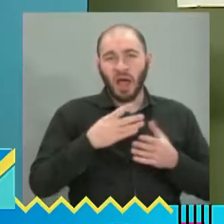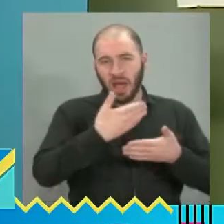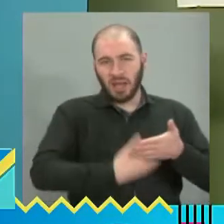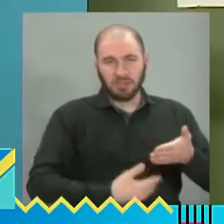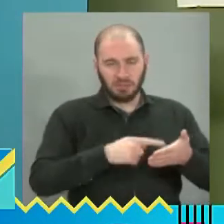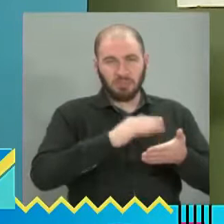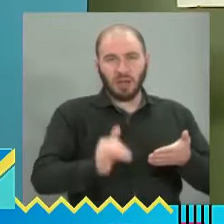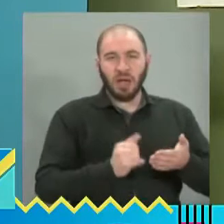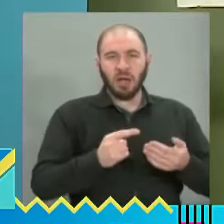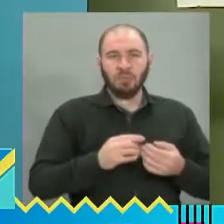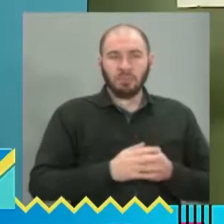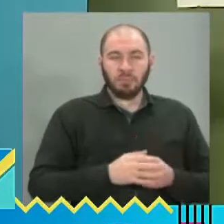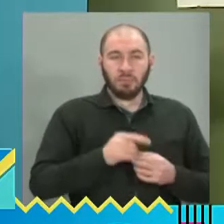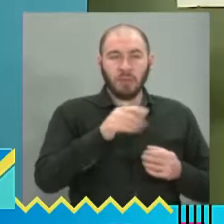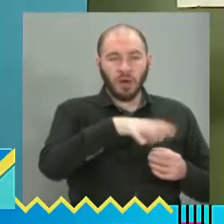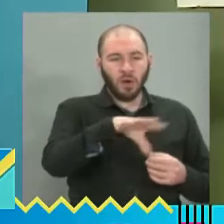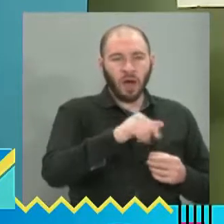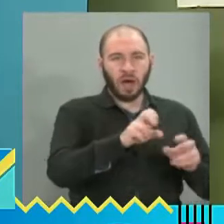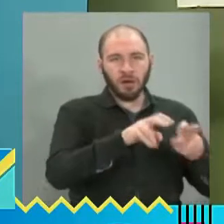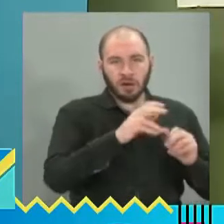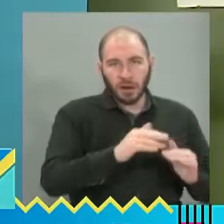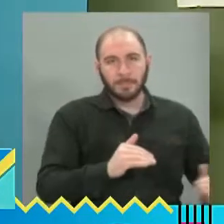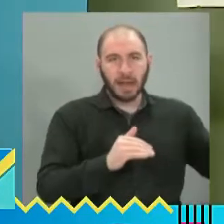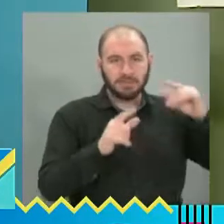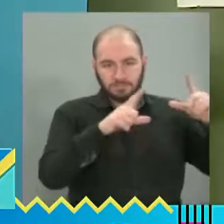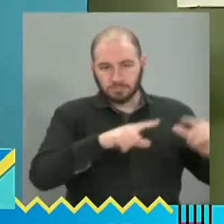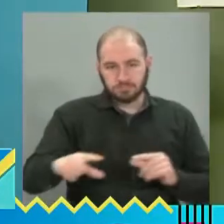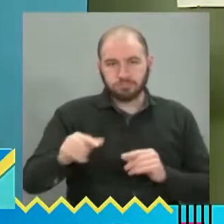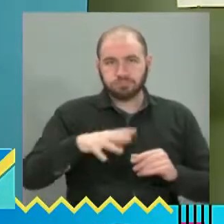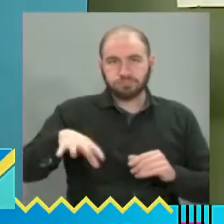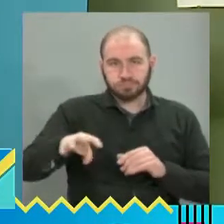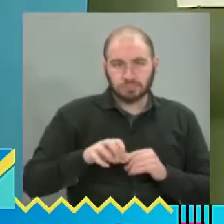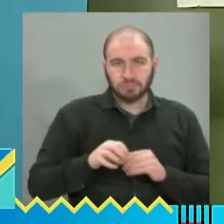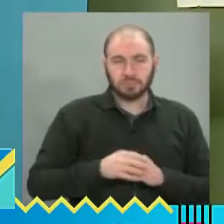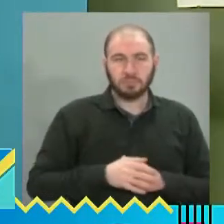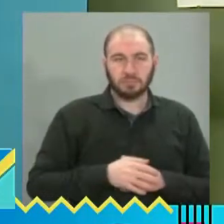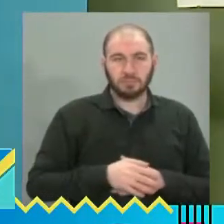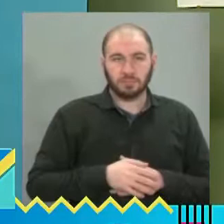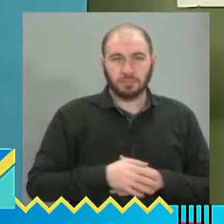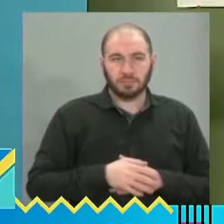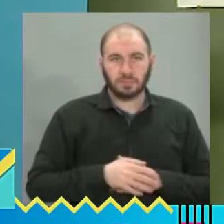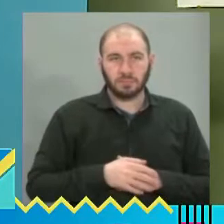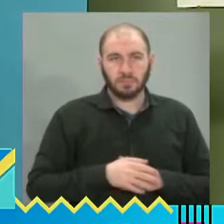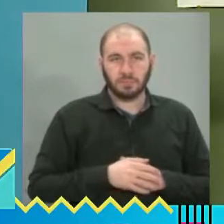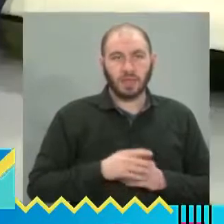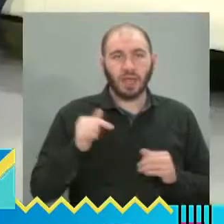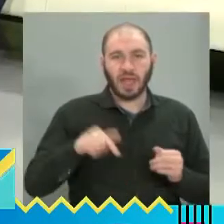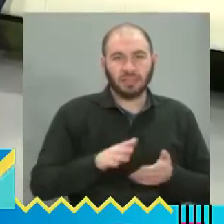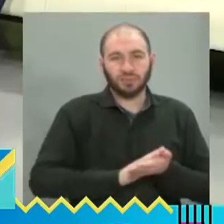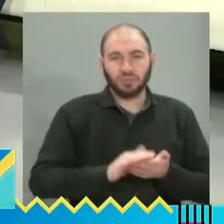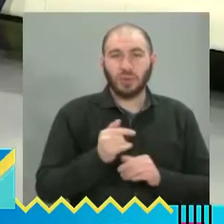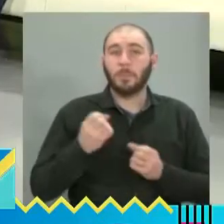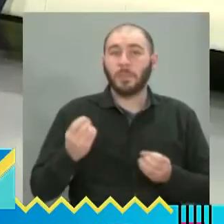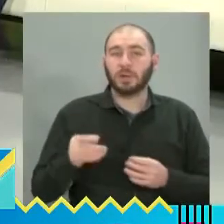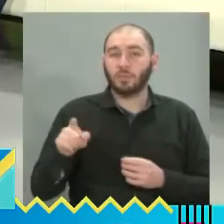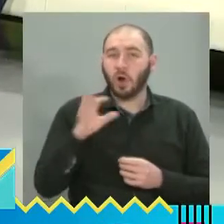daban, y es que el consumo pasó de los sectores de ingresos más altos a los más bajos. Digo, tampoco termina solucionando. ¿Y